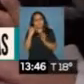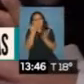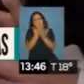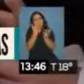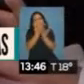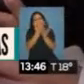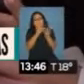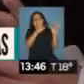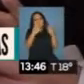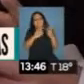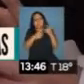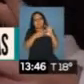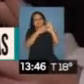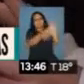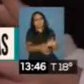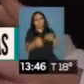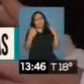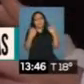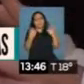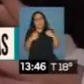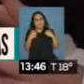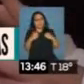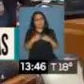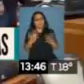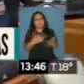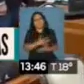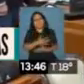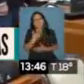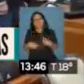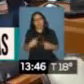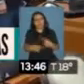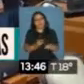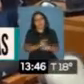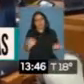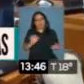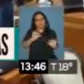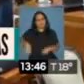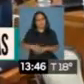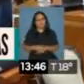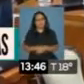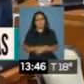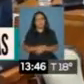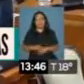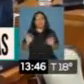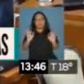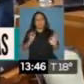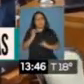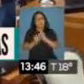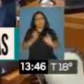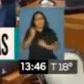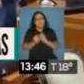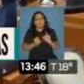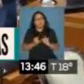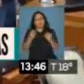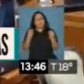con respecto al deporte y ninguno tiene dictamen de comisión. Lamento eso. Después sí he manifestado, ¿no?,